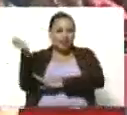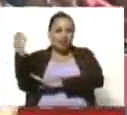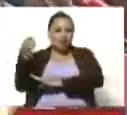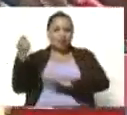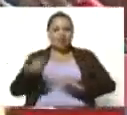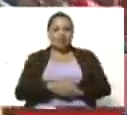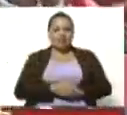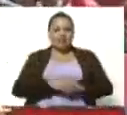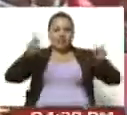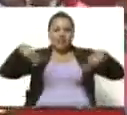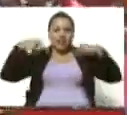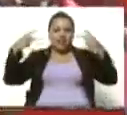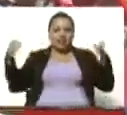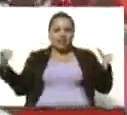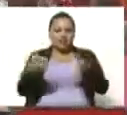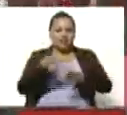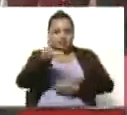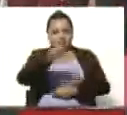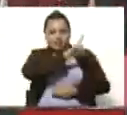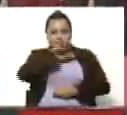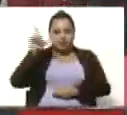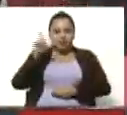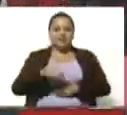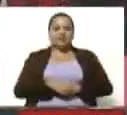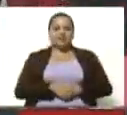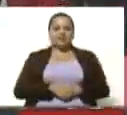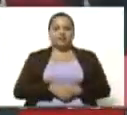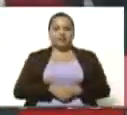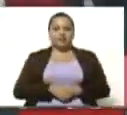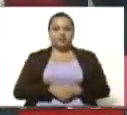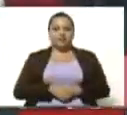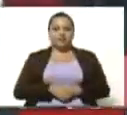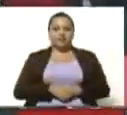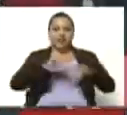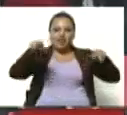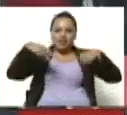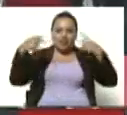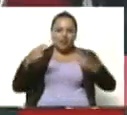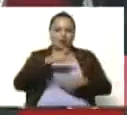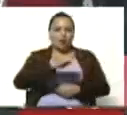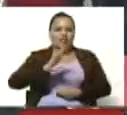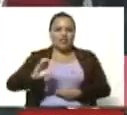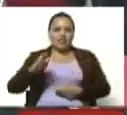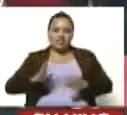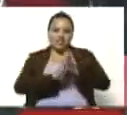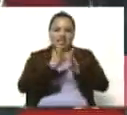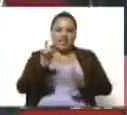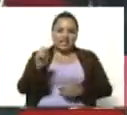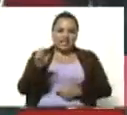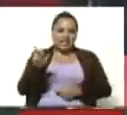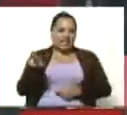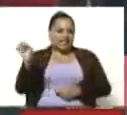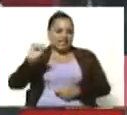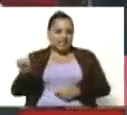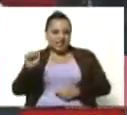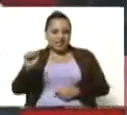que viva el partido socialista Unido Venezuela que viva la UEFA Santa Teresa